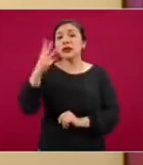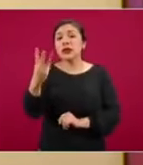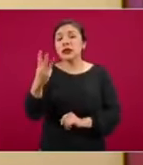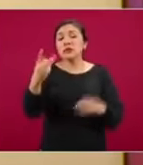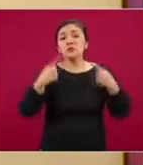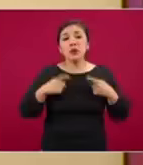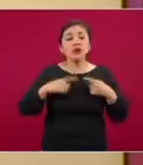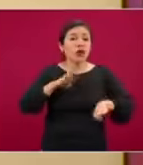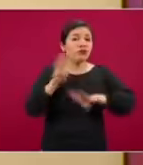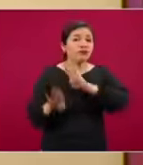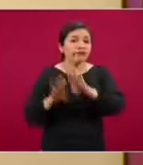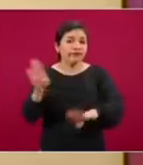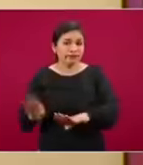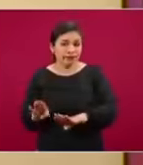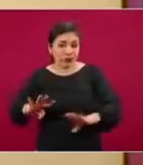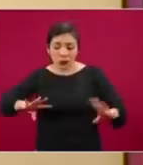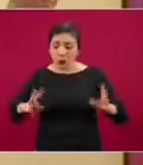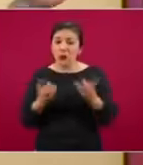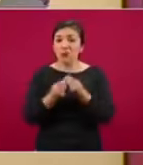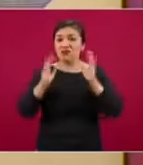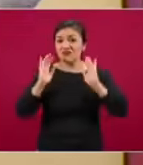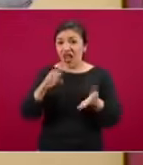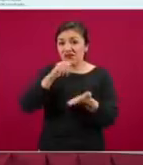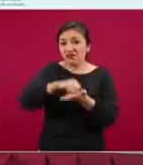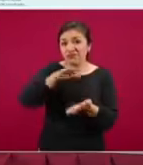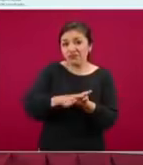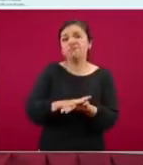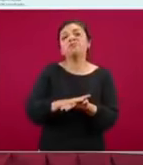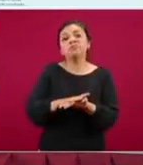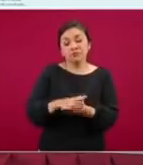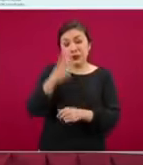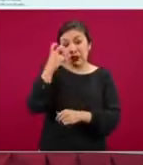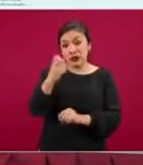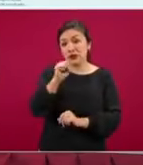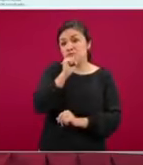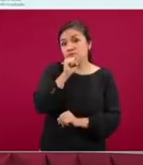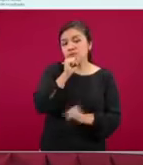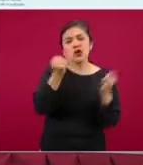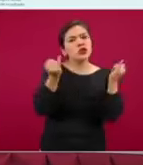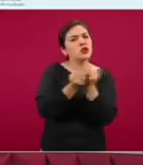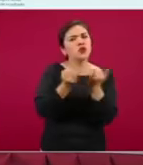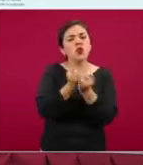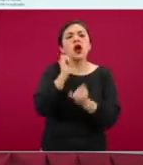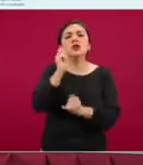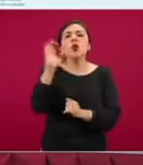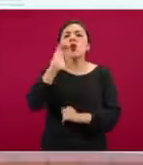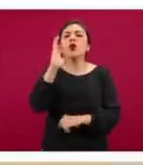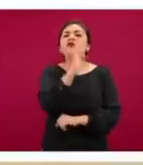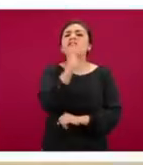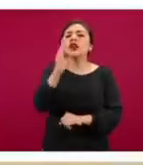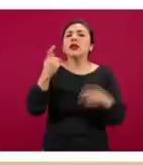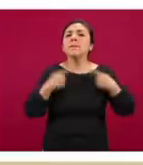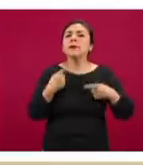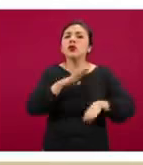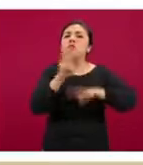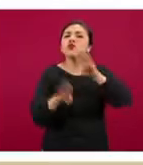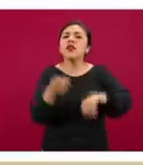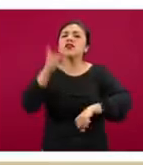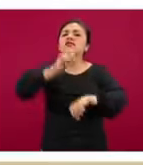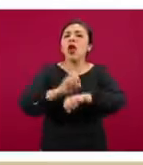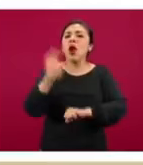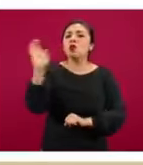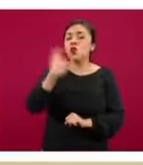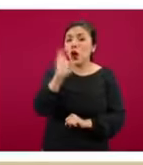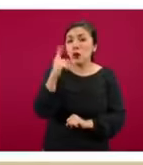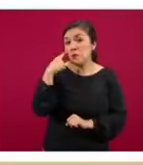101,373 defunciones confirmadas. Bueno, estas se distribuyen también por su fecha de defunción en cada una